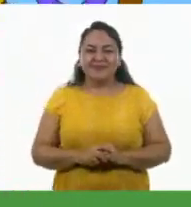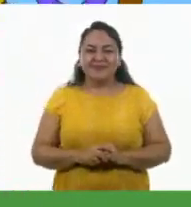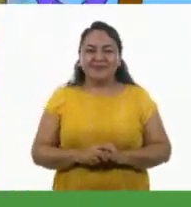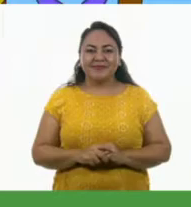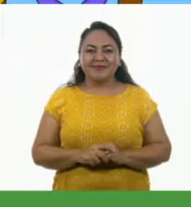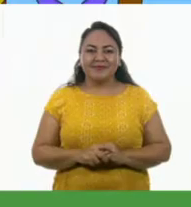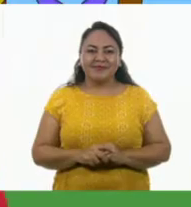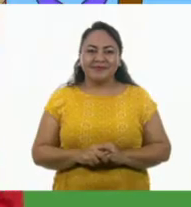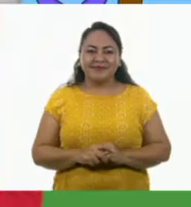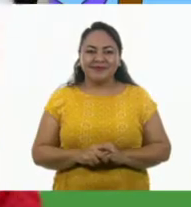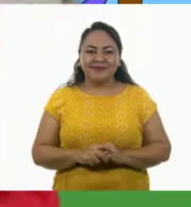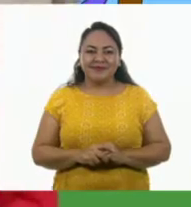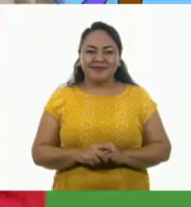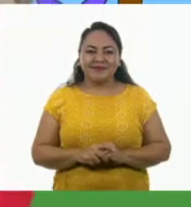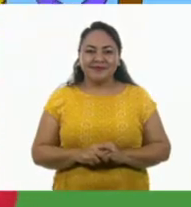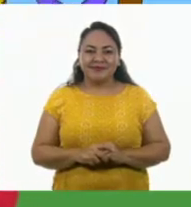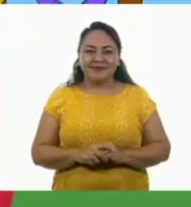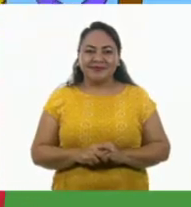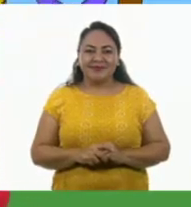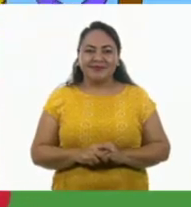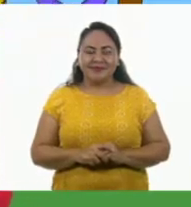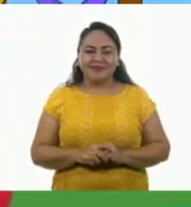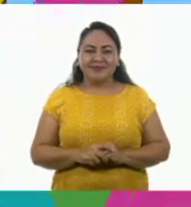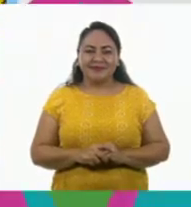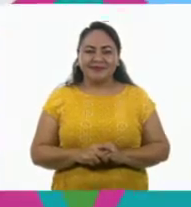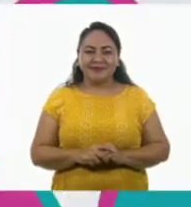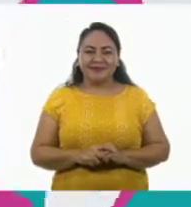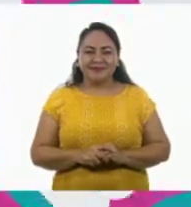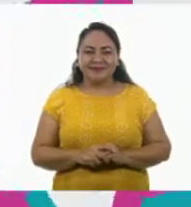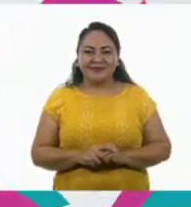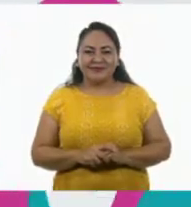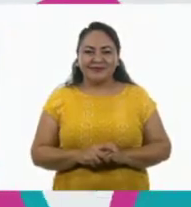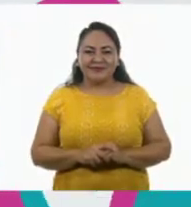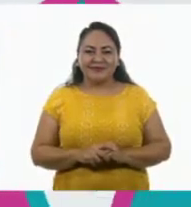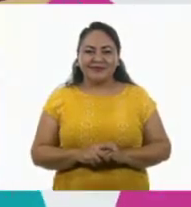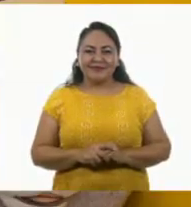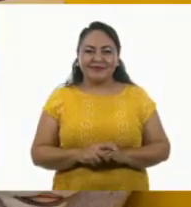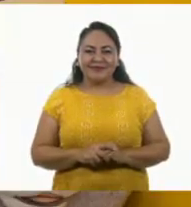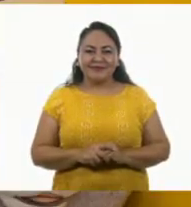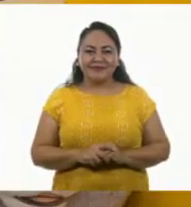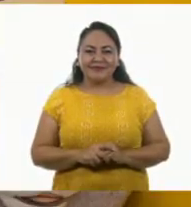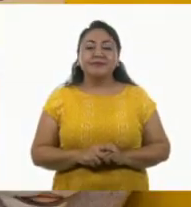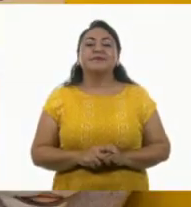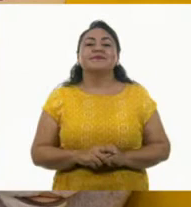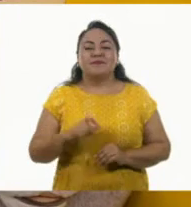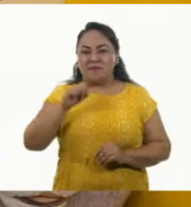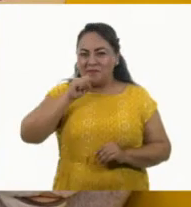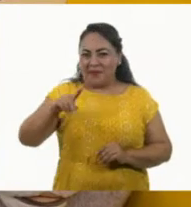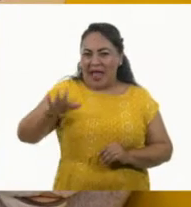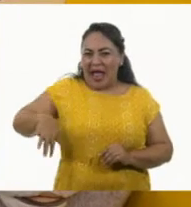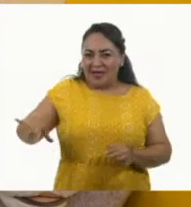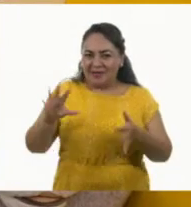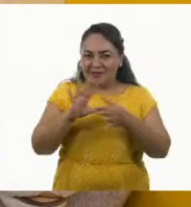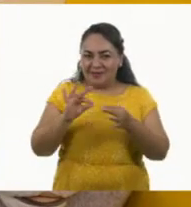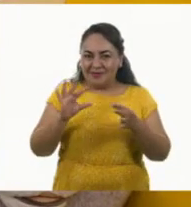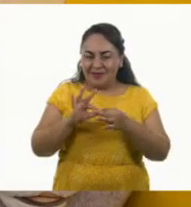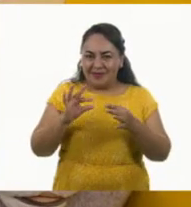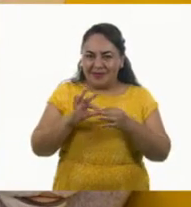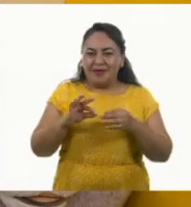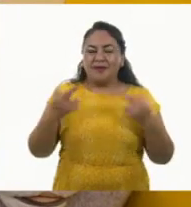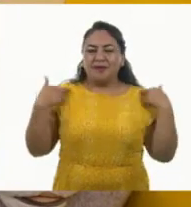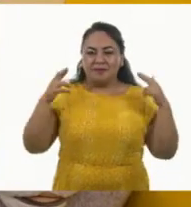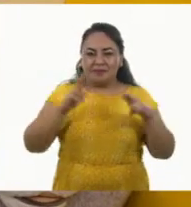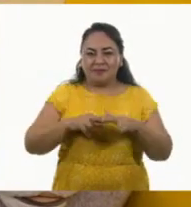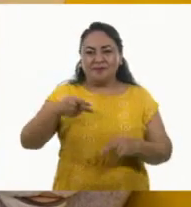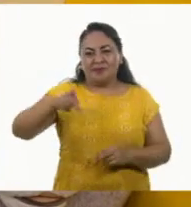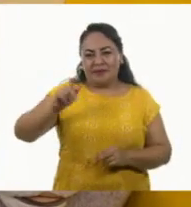Gracias. Retomando lo que la maestra Karen nos